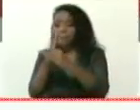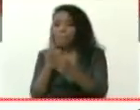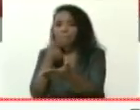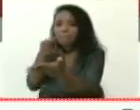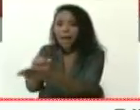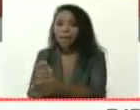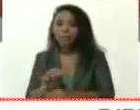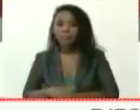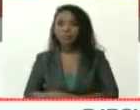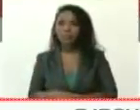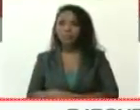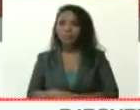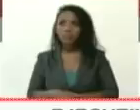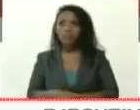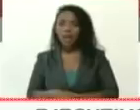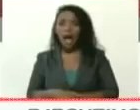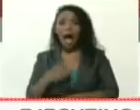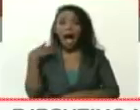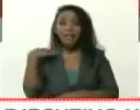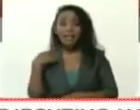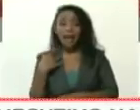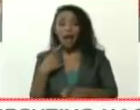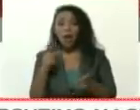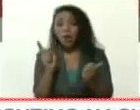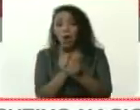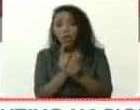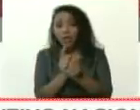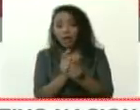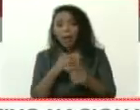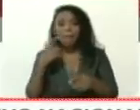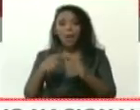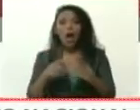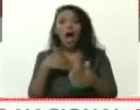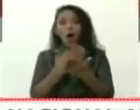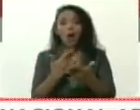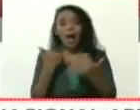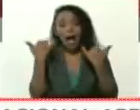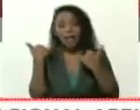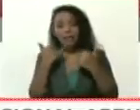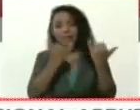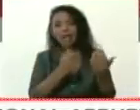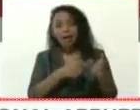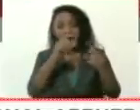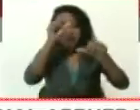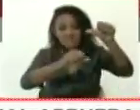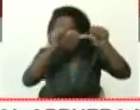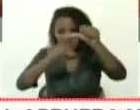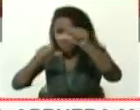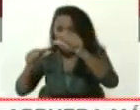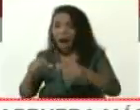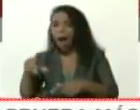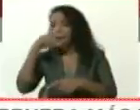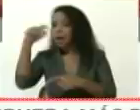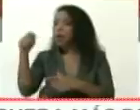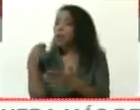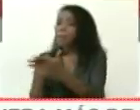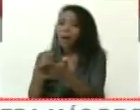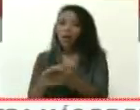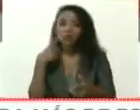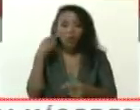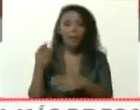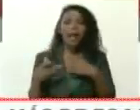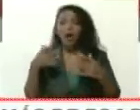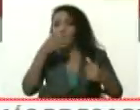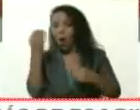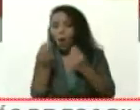dos paradas, ahora hacen como seis paradas. Porque lo revisan, lo requisan, y para ver si Maduro no te está pagando con el dinero del